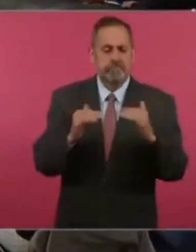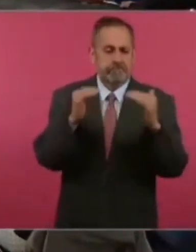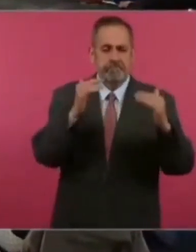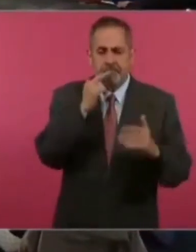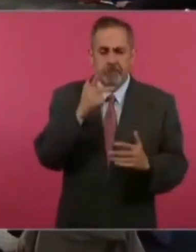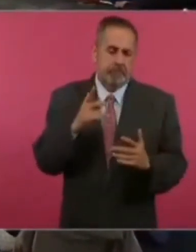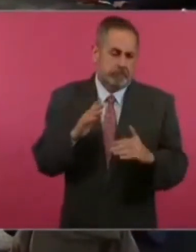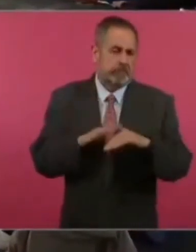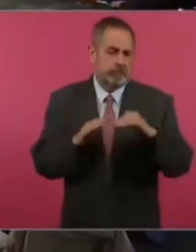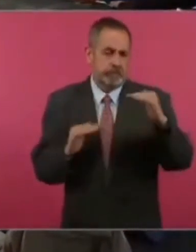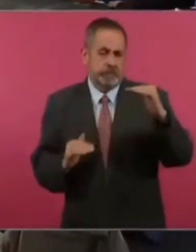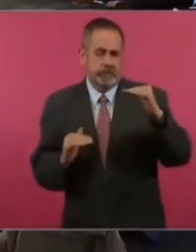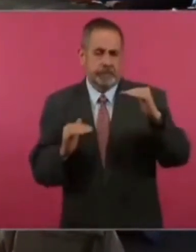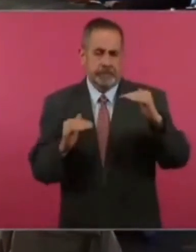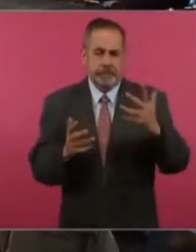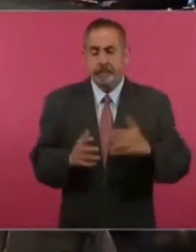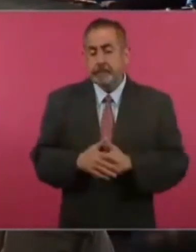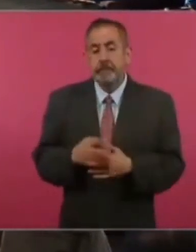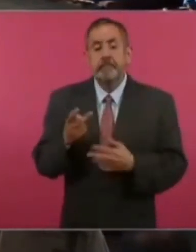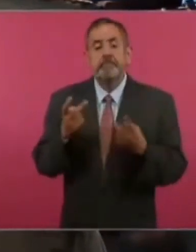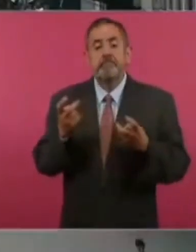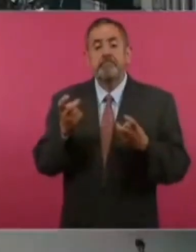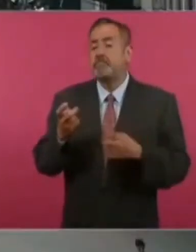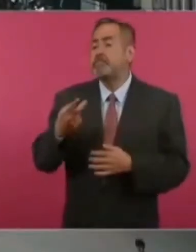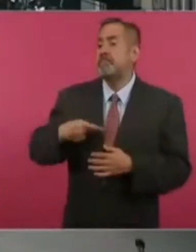Entonces, ¿qué va a decidir la gente?